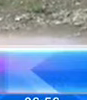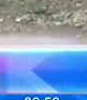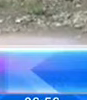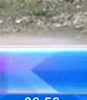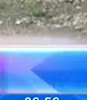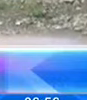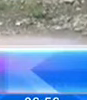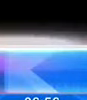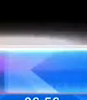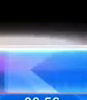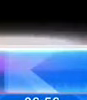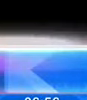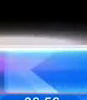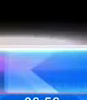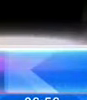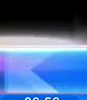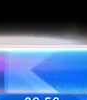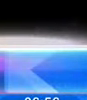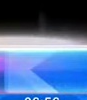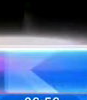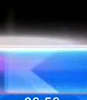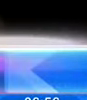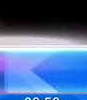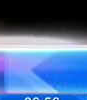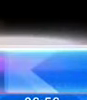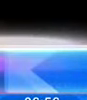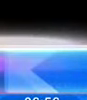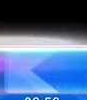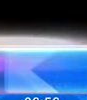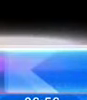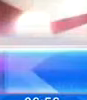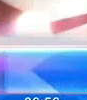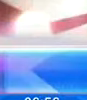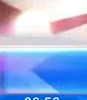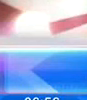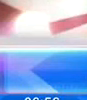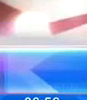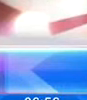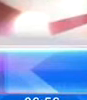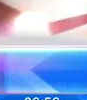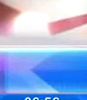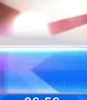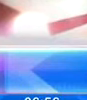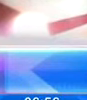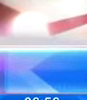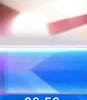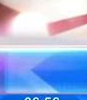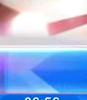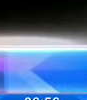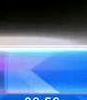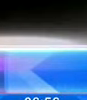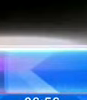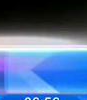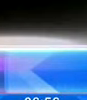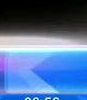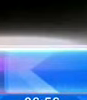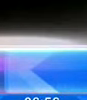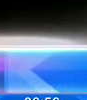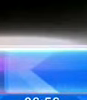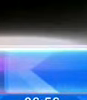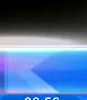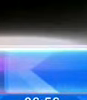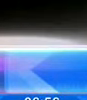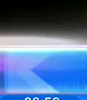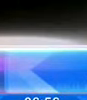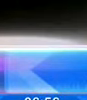esta ocasión, Santiago Guillén, de 33 años, se impactó contra un bus de la cooperativa Aerotaxi en la ruta Babahoyo-San Juan.